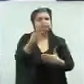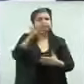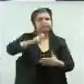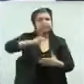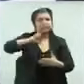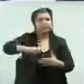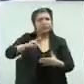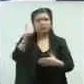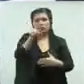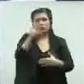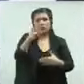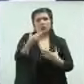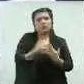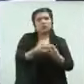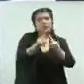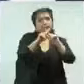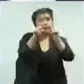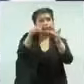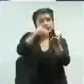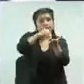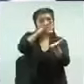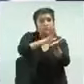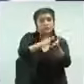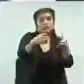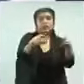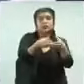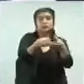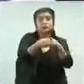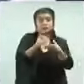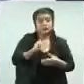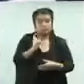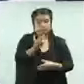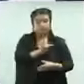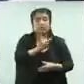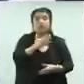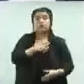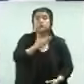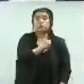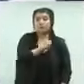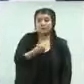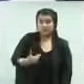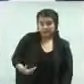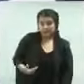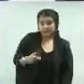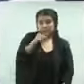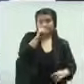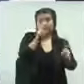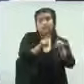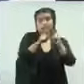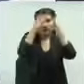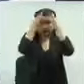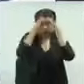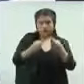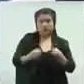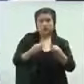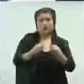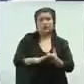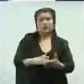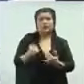su incomparecencia a múltiples citaciones de la Comisión Legislativa que presido, lo cual considero una